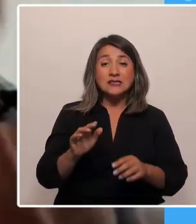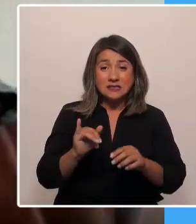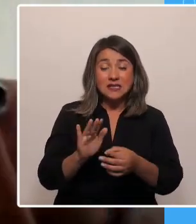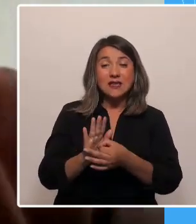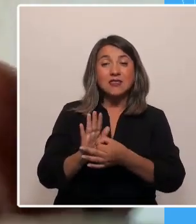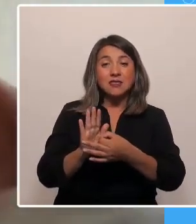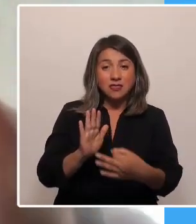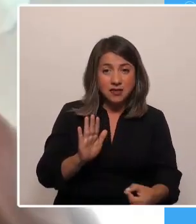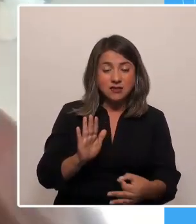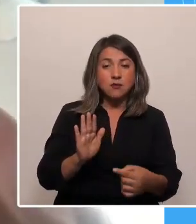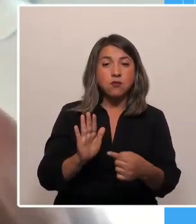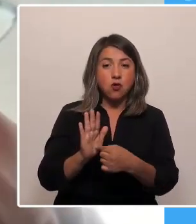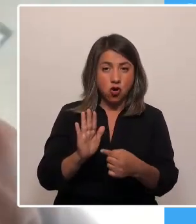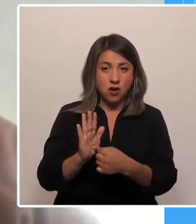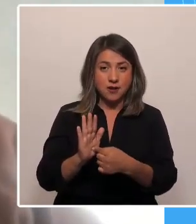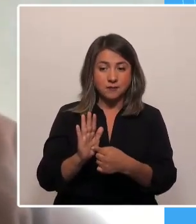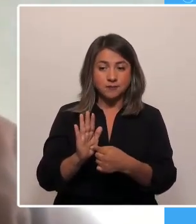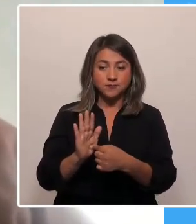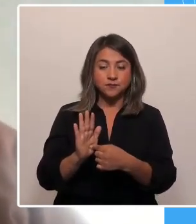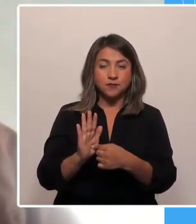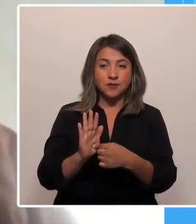establecido y está establecido claramente